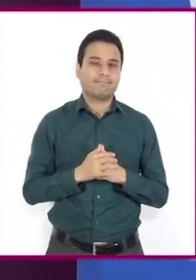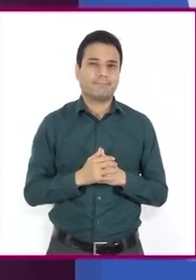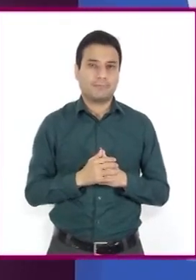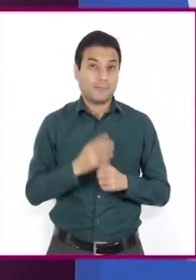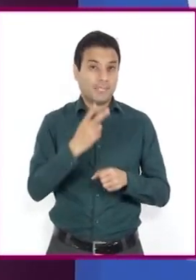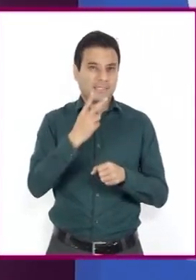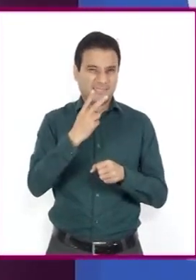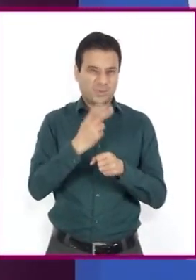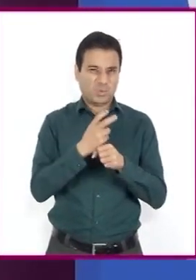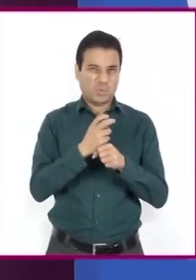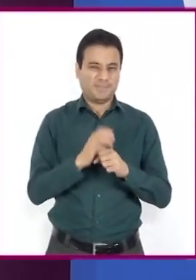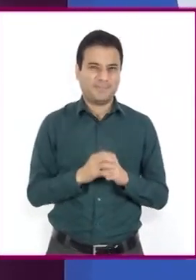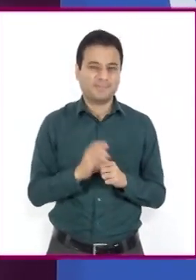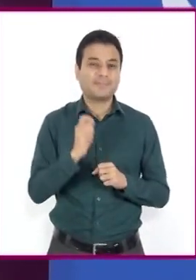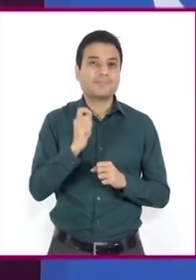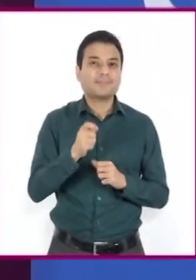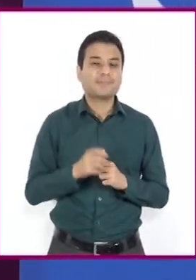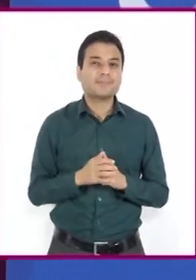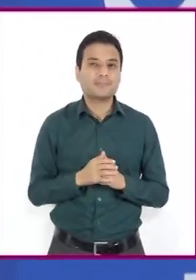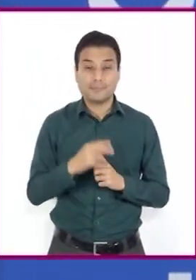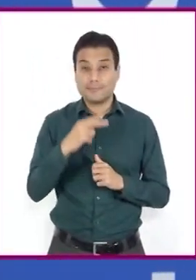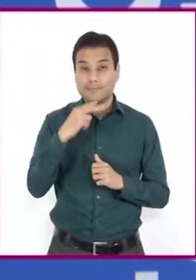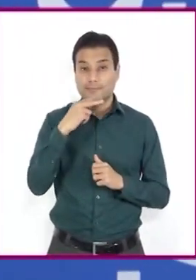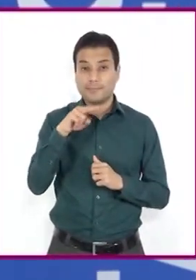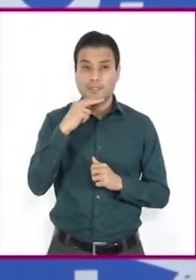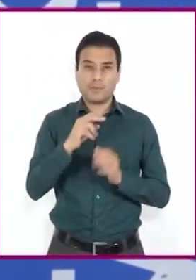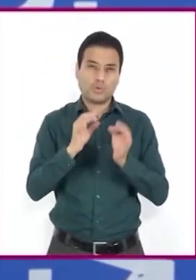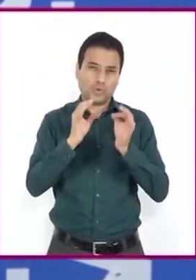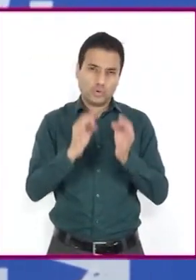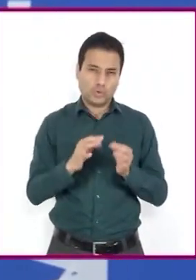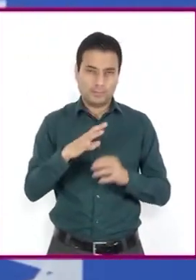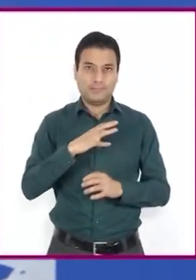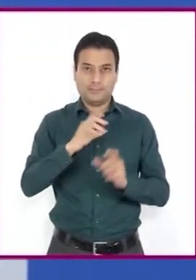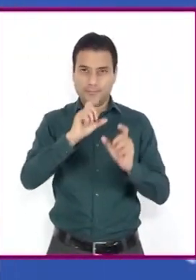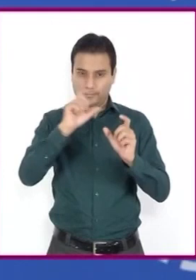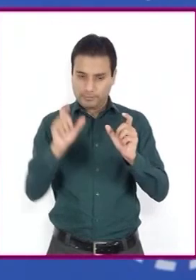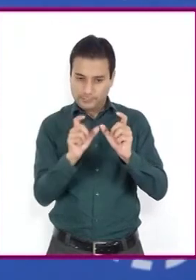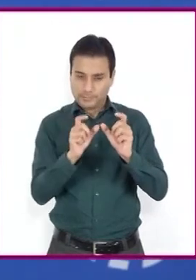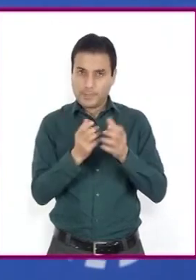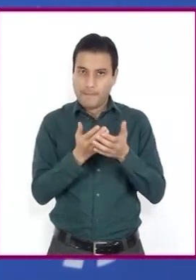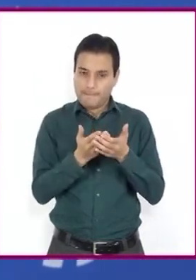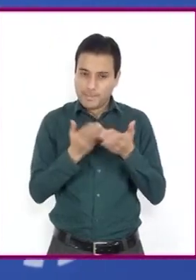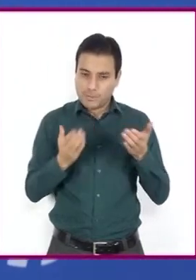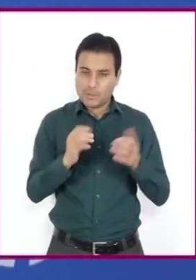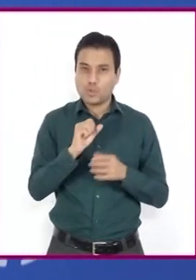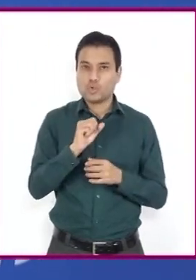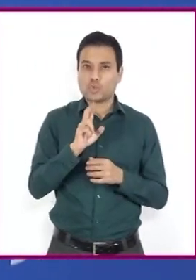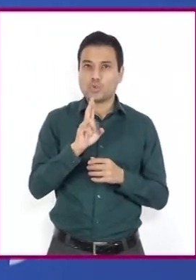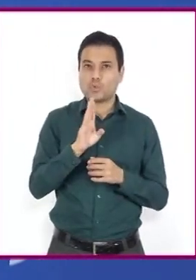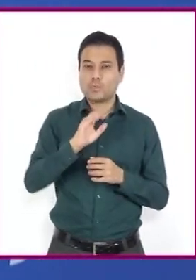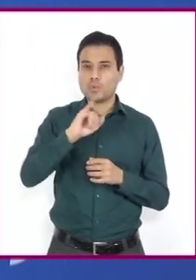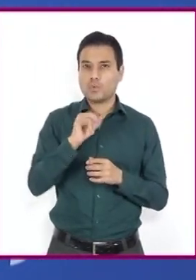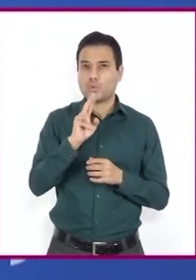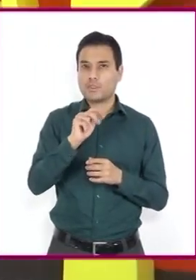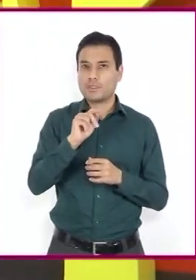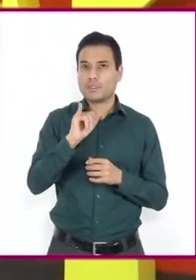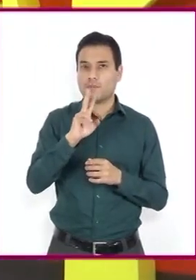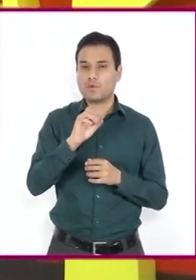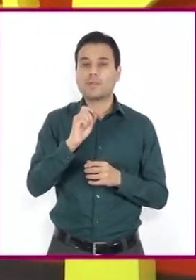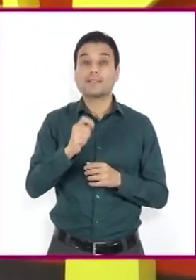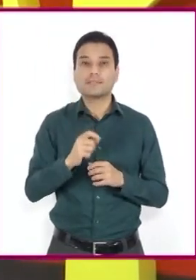segunda forma de redacción es diferente. El verbo está conjugado en presente, de subjuntivo, mejoren, pues los